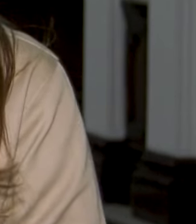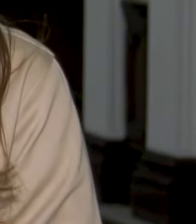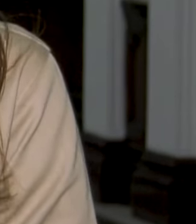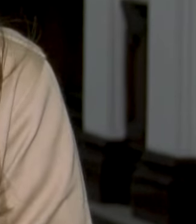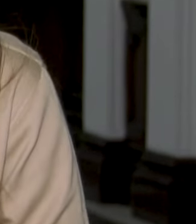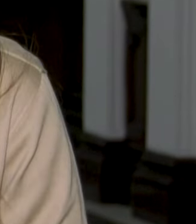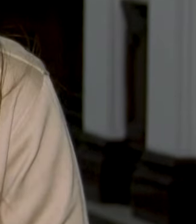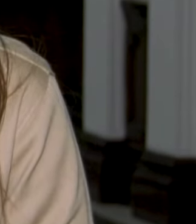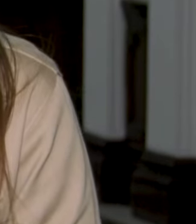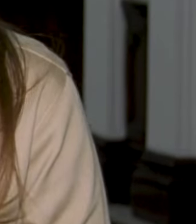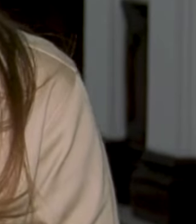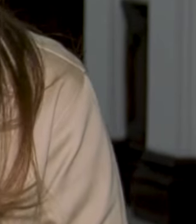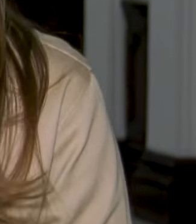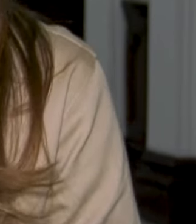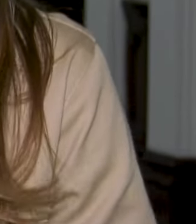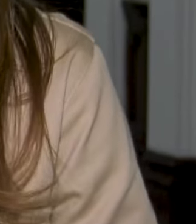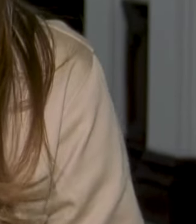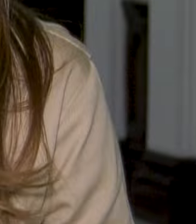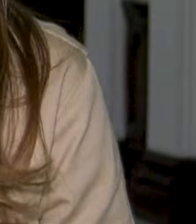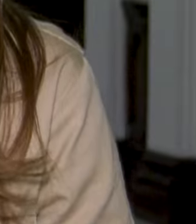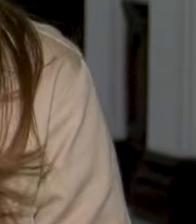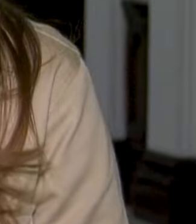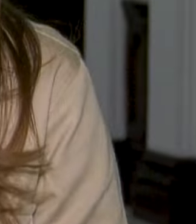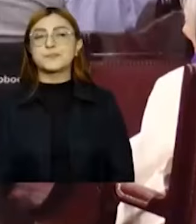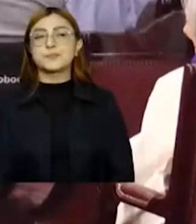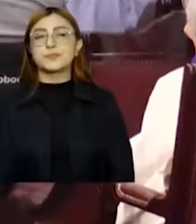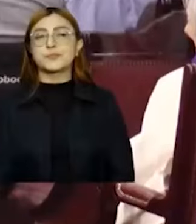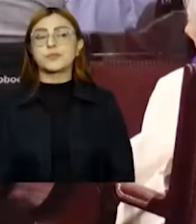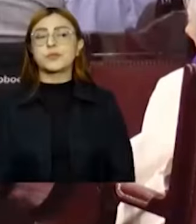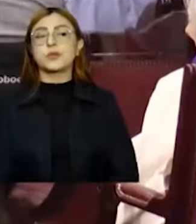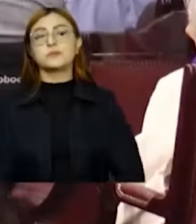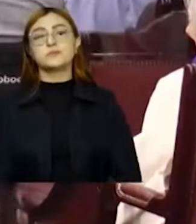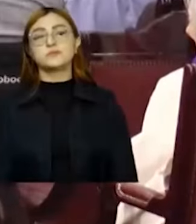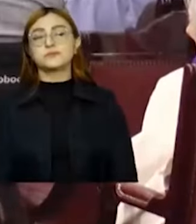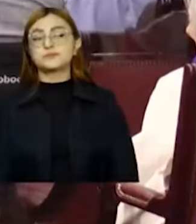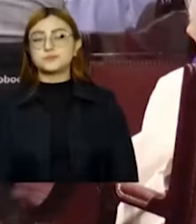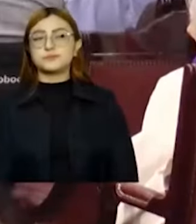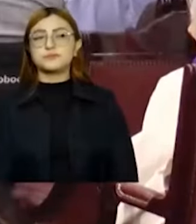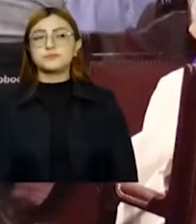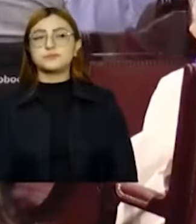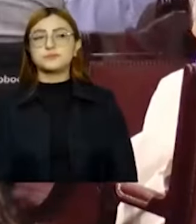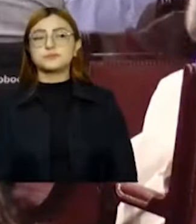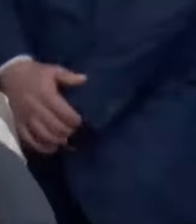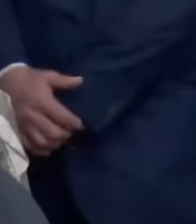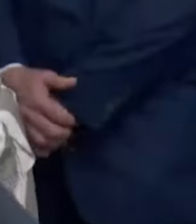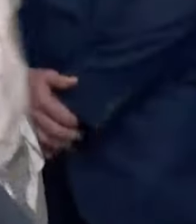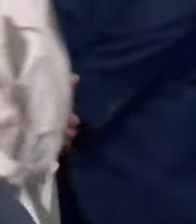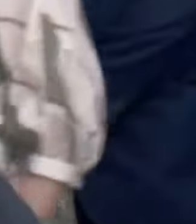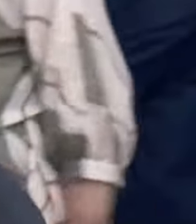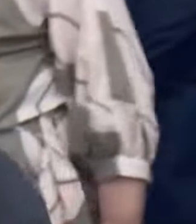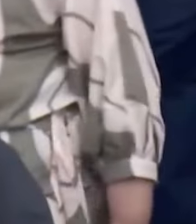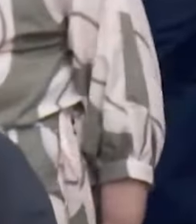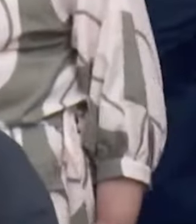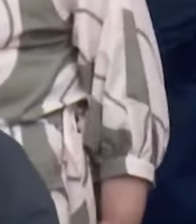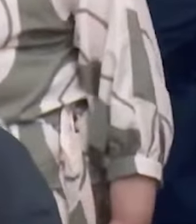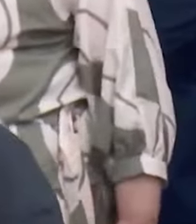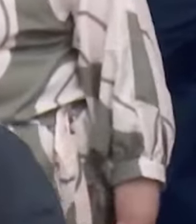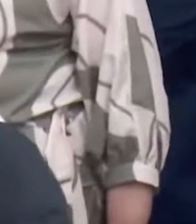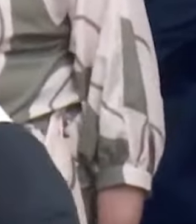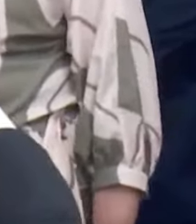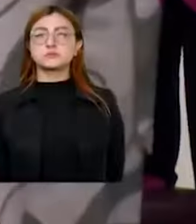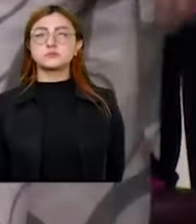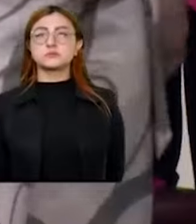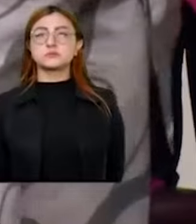sexualmente para poder renovarle un contrato, que es lo que pasa actualmente. El pasado 16 de febrero, el proyecto de ratificación del convenio